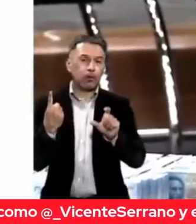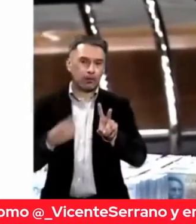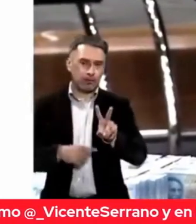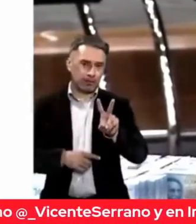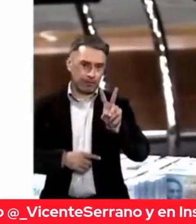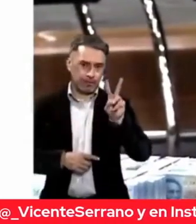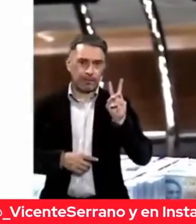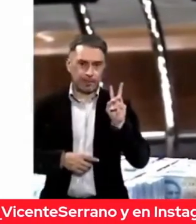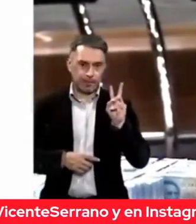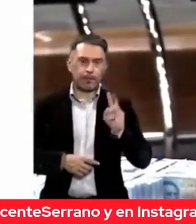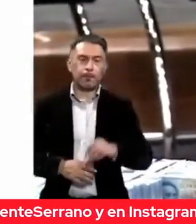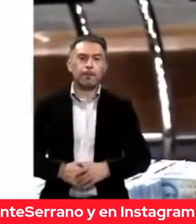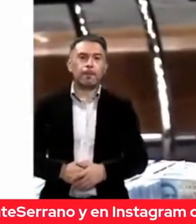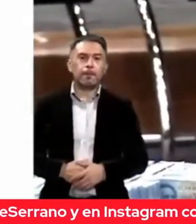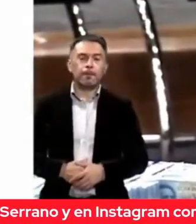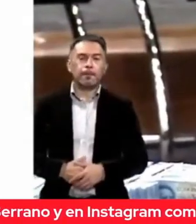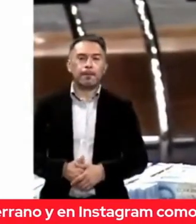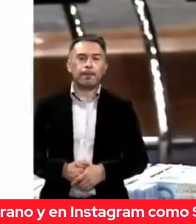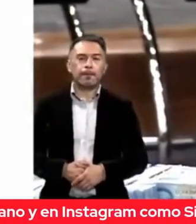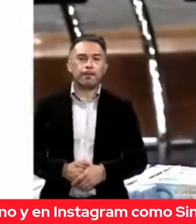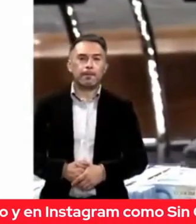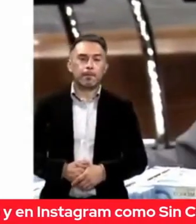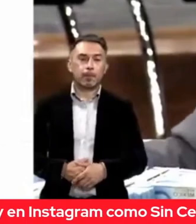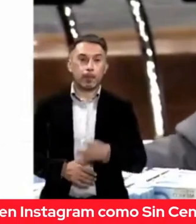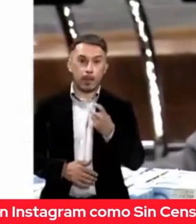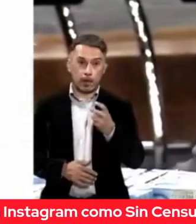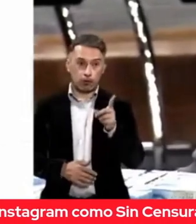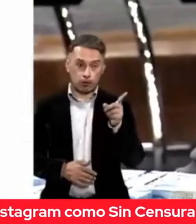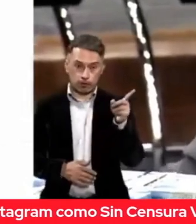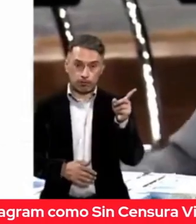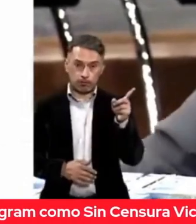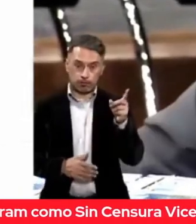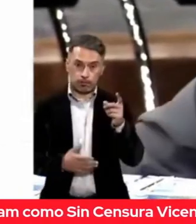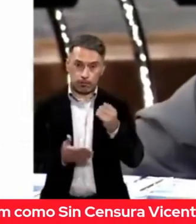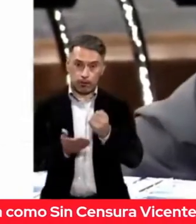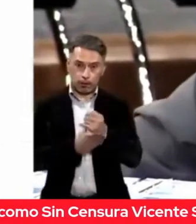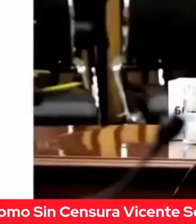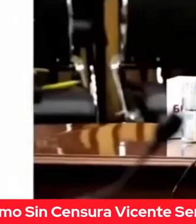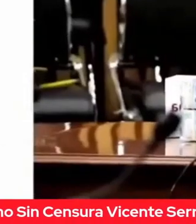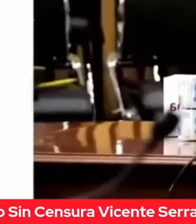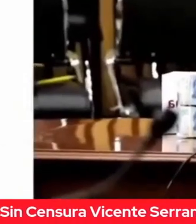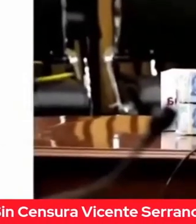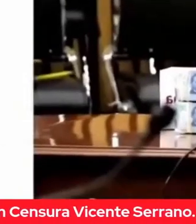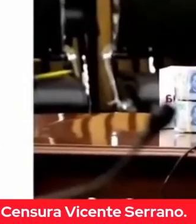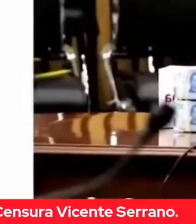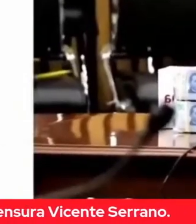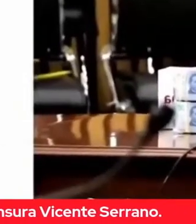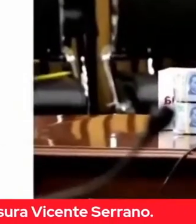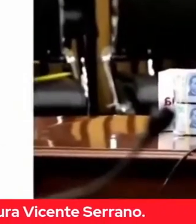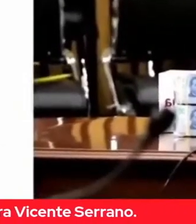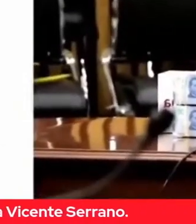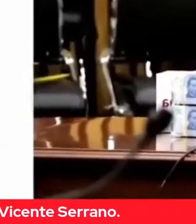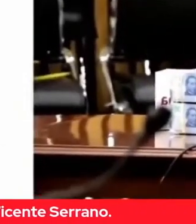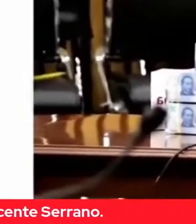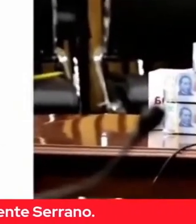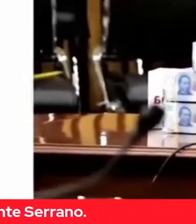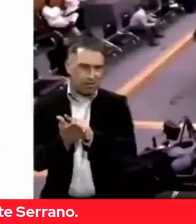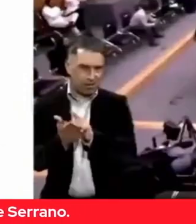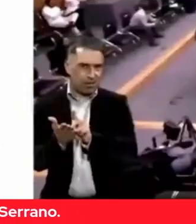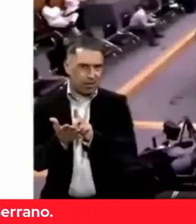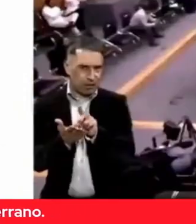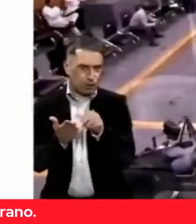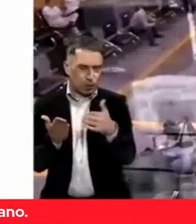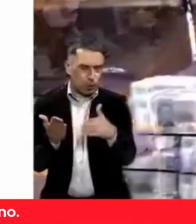didácticos, diría Mario Yergo, para demostrar físicamente,